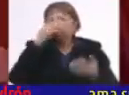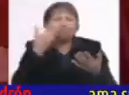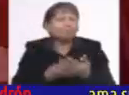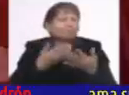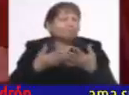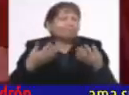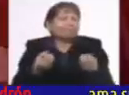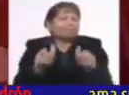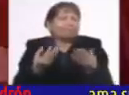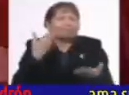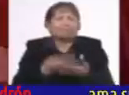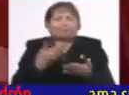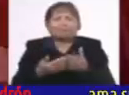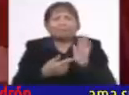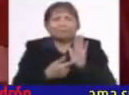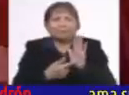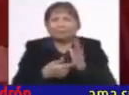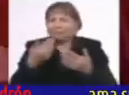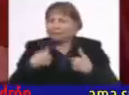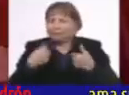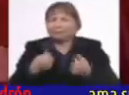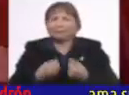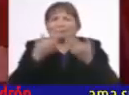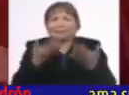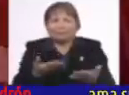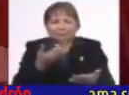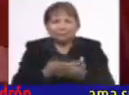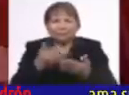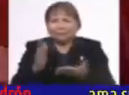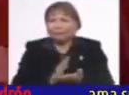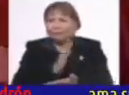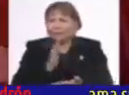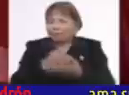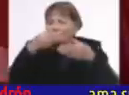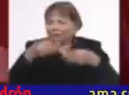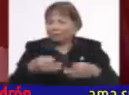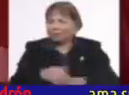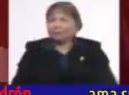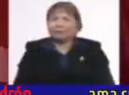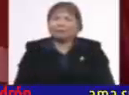tantas tantas pruebas que vengo ofreciendo a ante una situación concreta